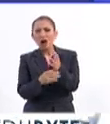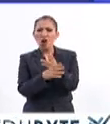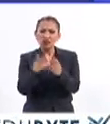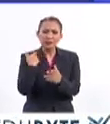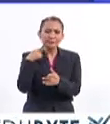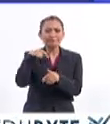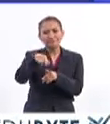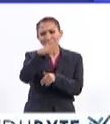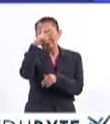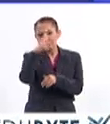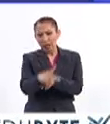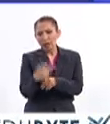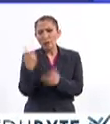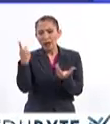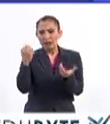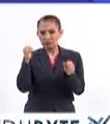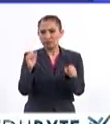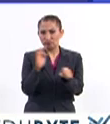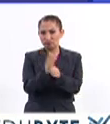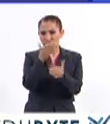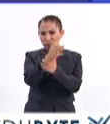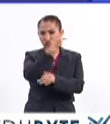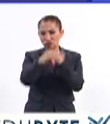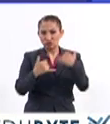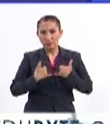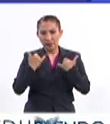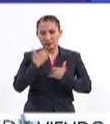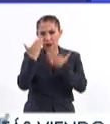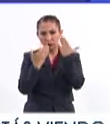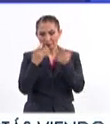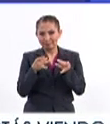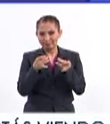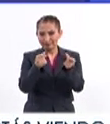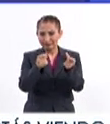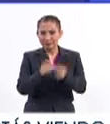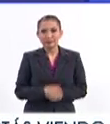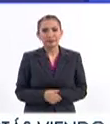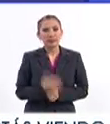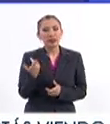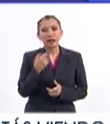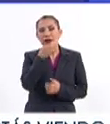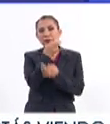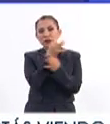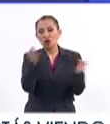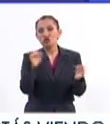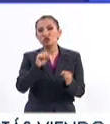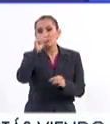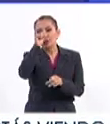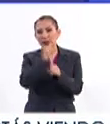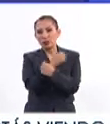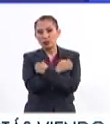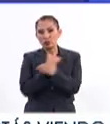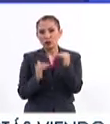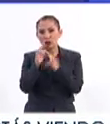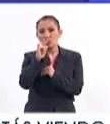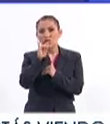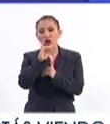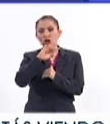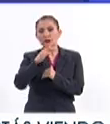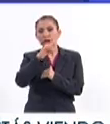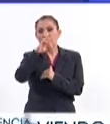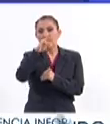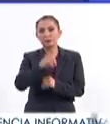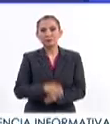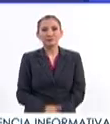por superar en nuestro país para garantizar el acceso de todos los jóvenes a una educación de calidad. Así lo informó el subsecretario de Educación Superior, Luciano